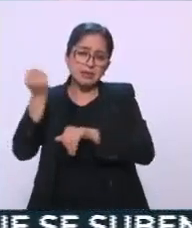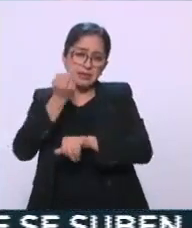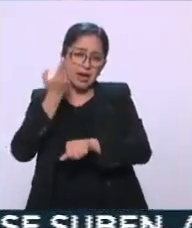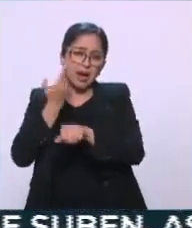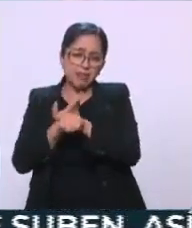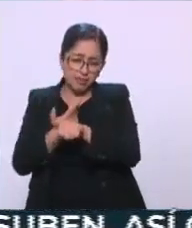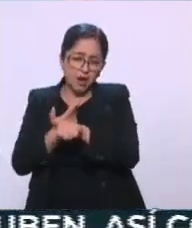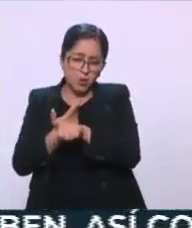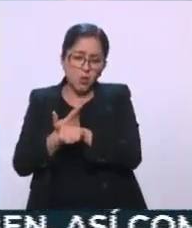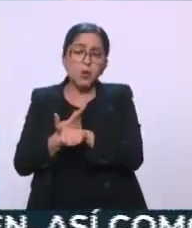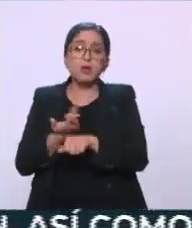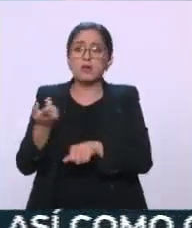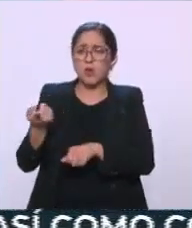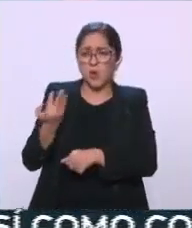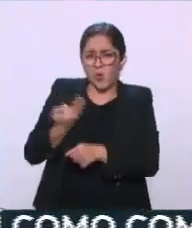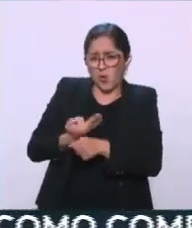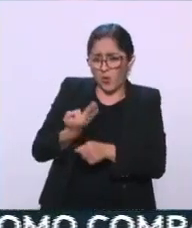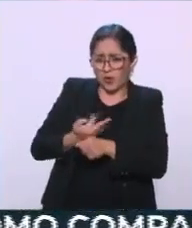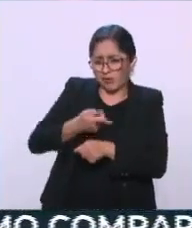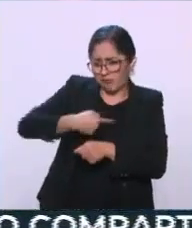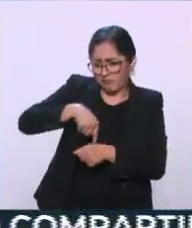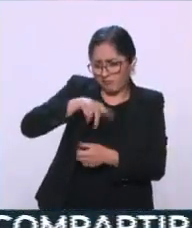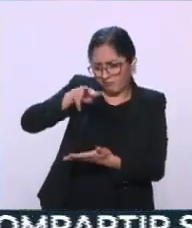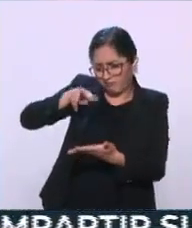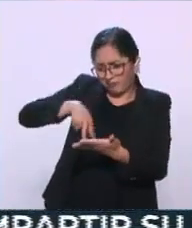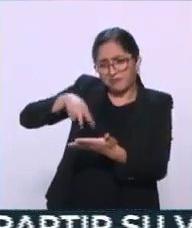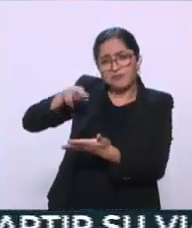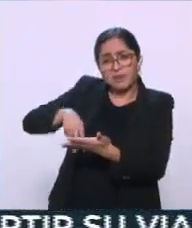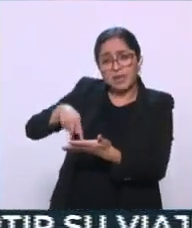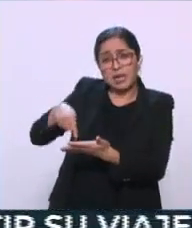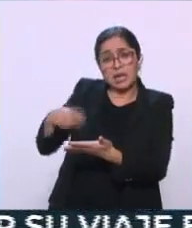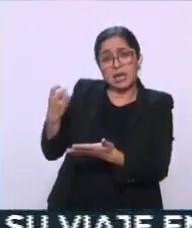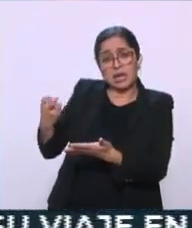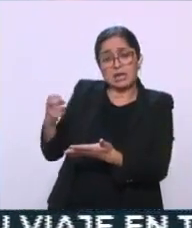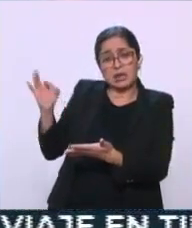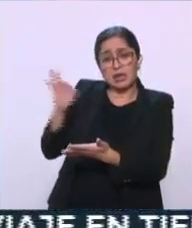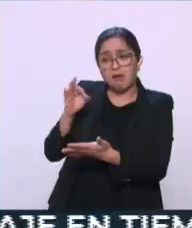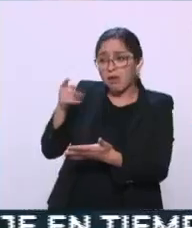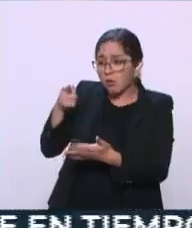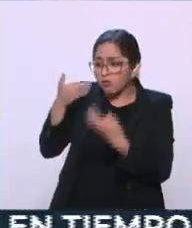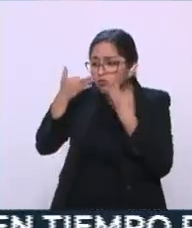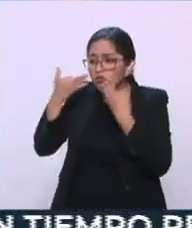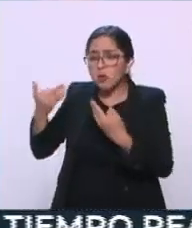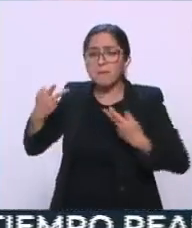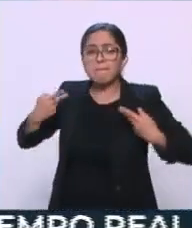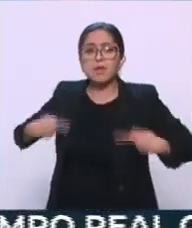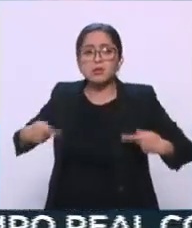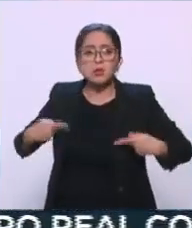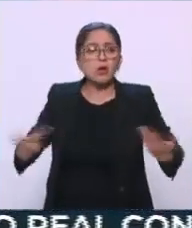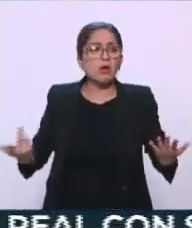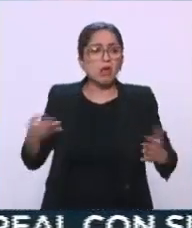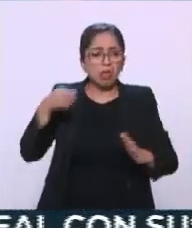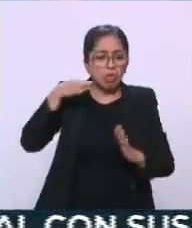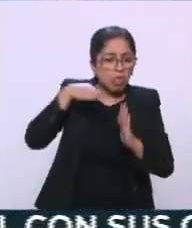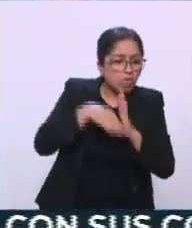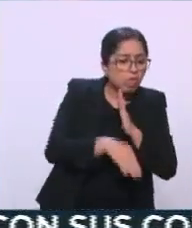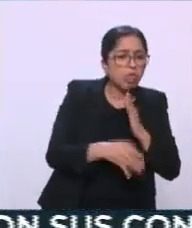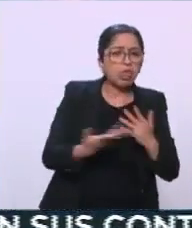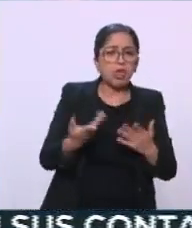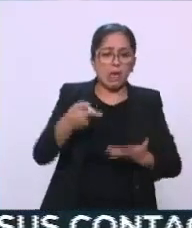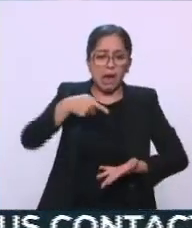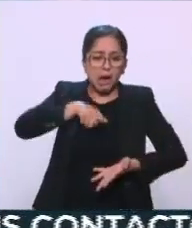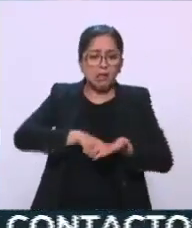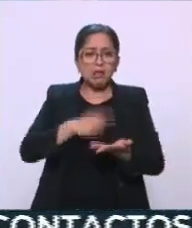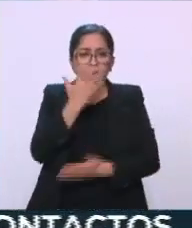exsecretarias, solo lo que podemos apreciar es fracaso, amargura y frustración. Lo que habría que